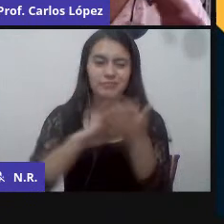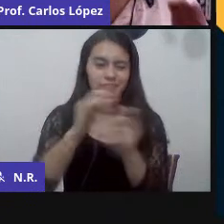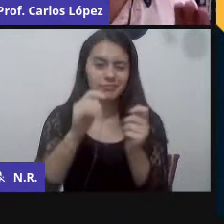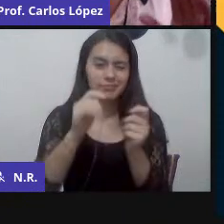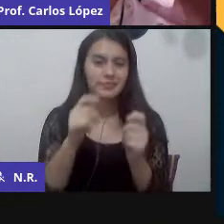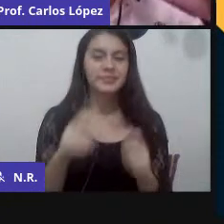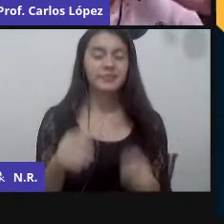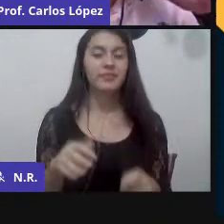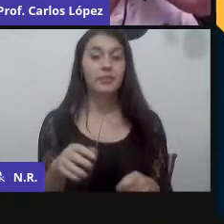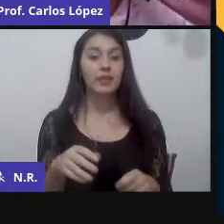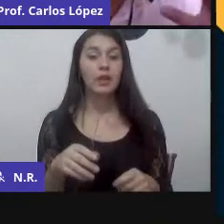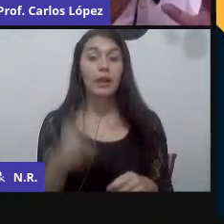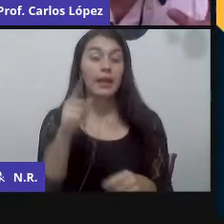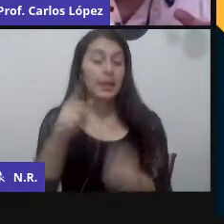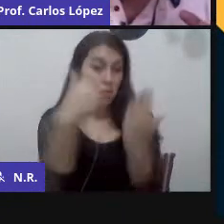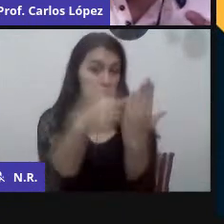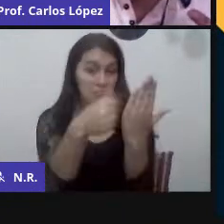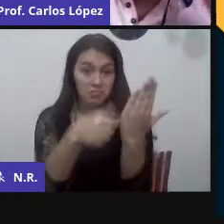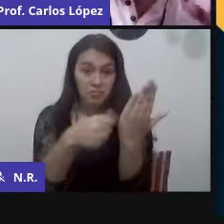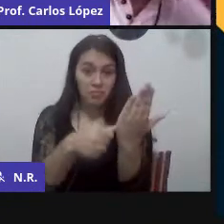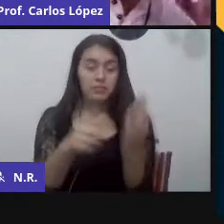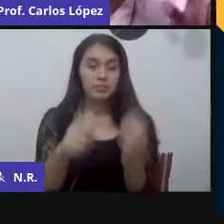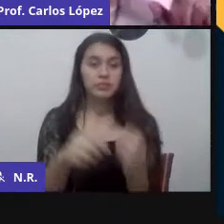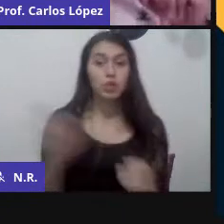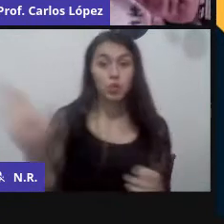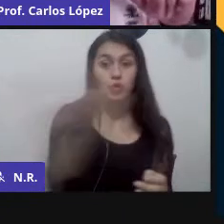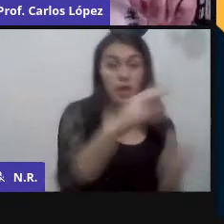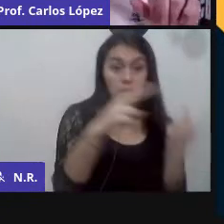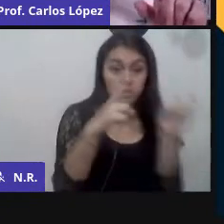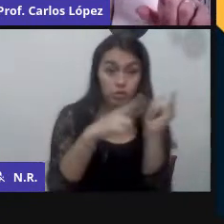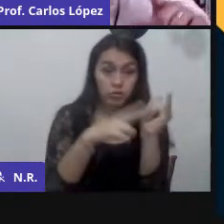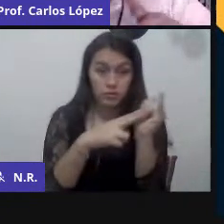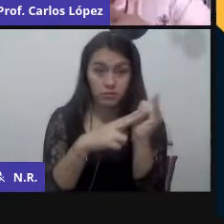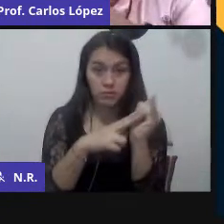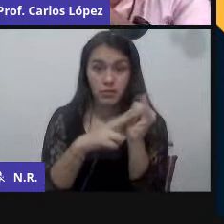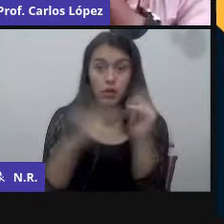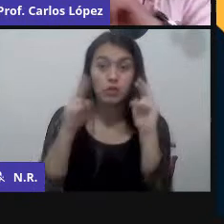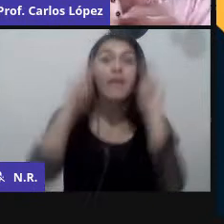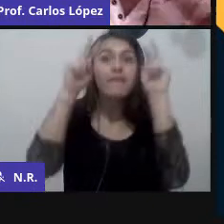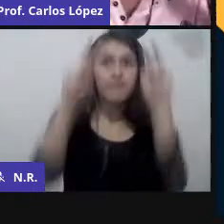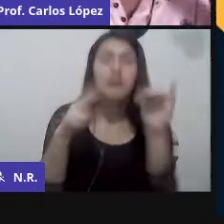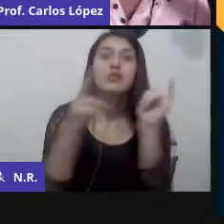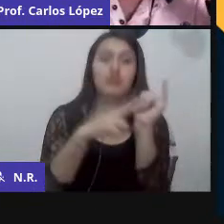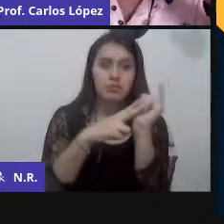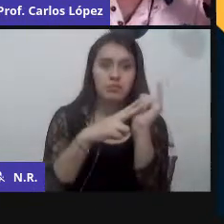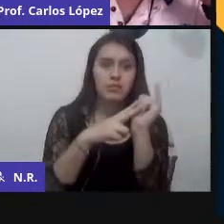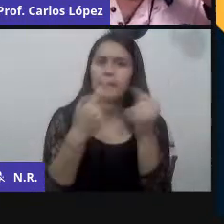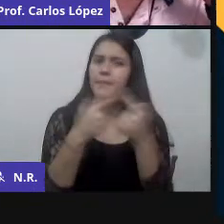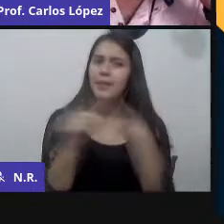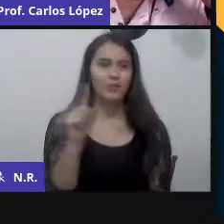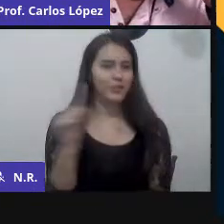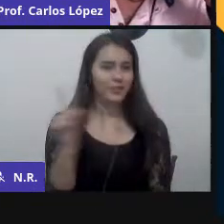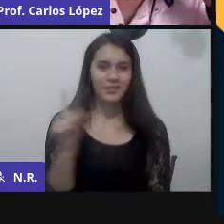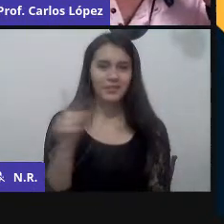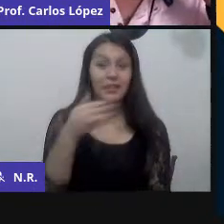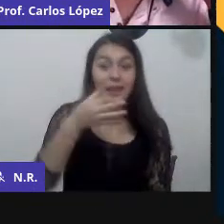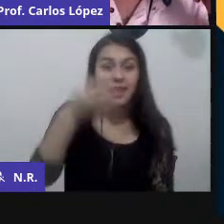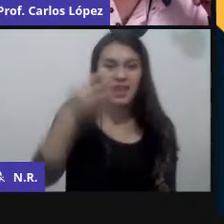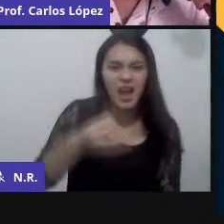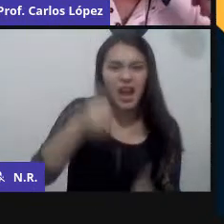de streaming. Entonces, ustedes están viendo esto por YouTube, pero esto no está pasando por YouTube. Realmente esto está pasando por un programa que se llama